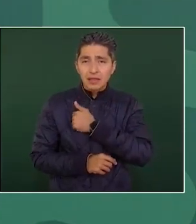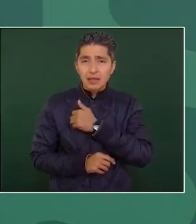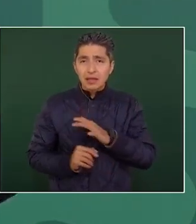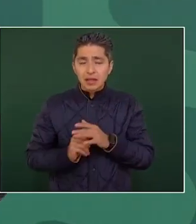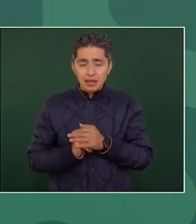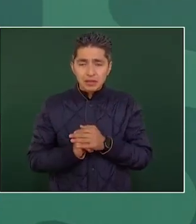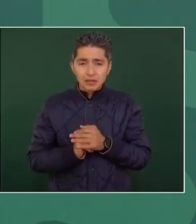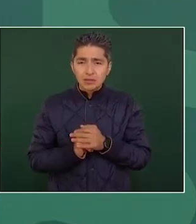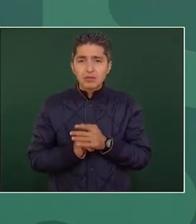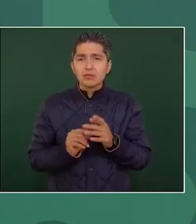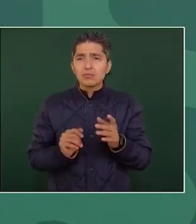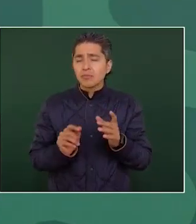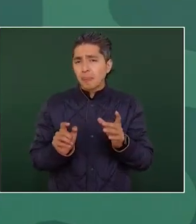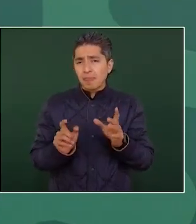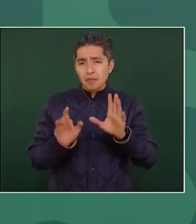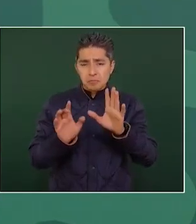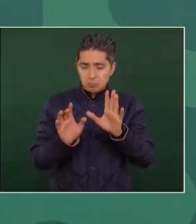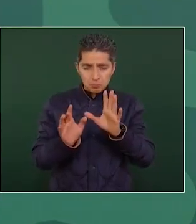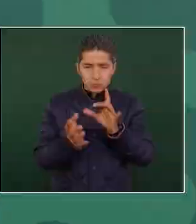solo tienen